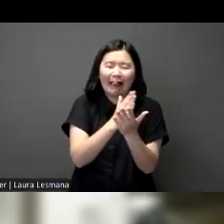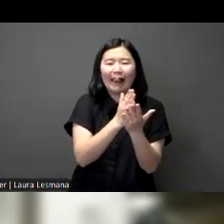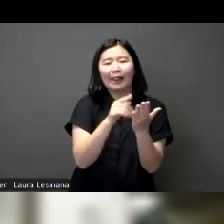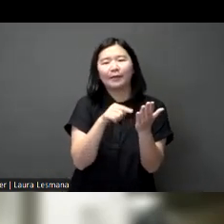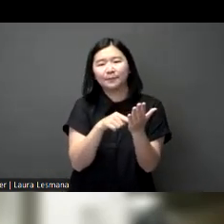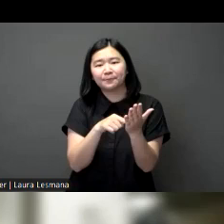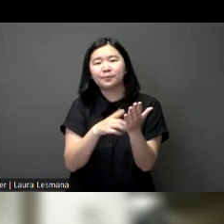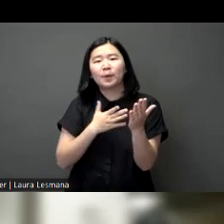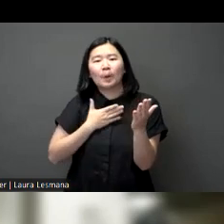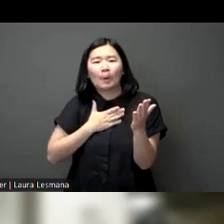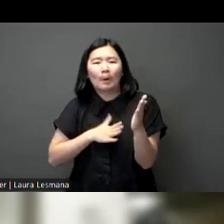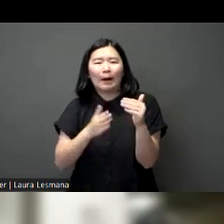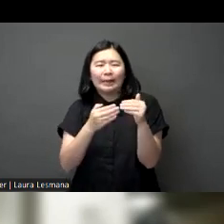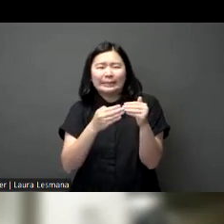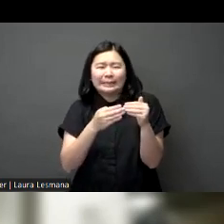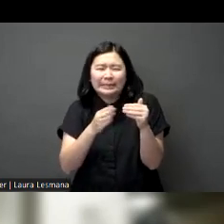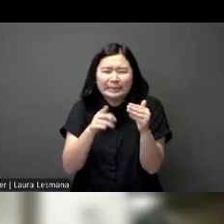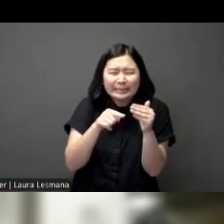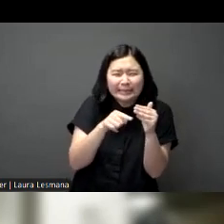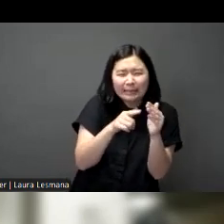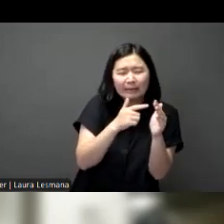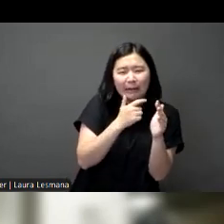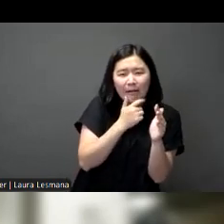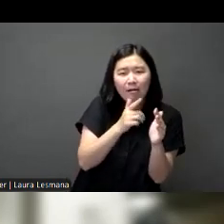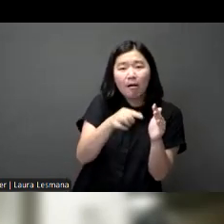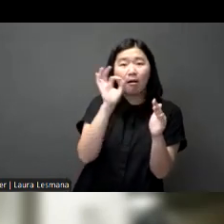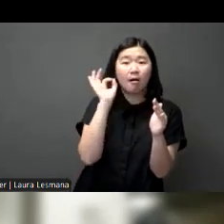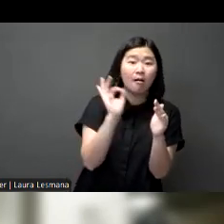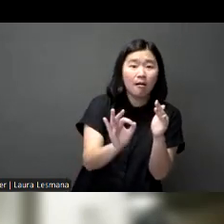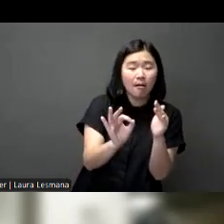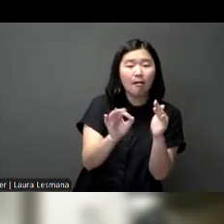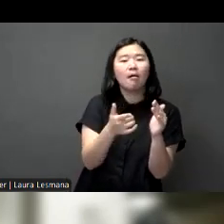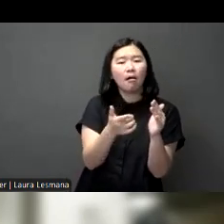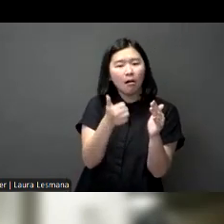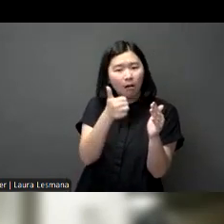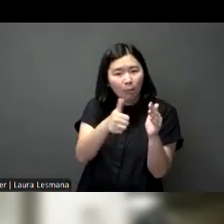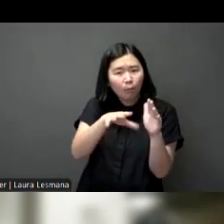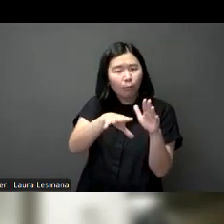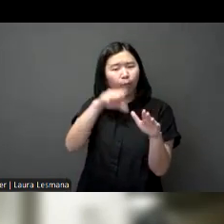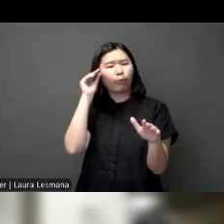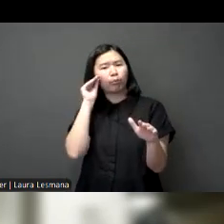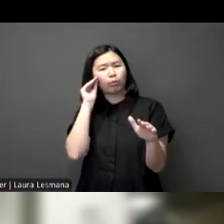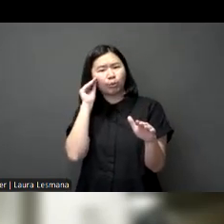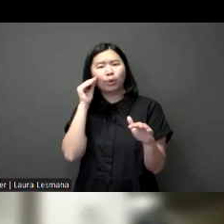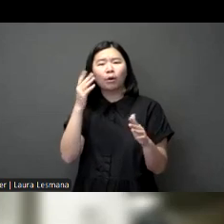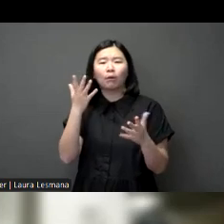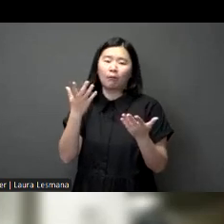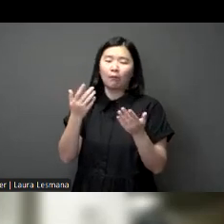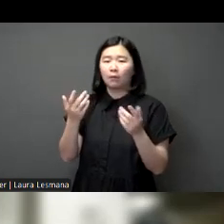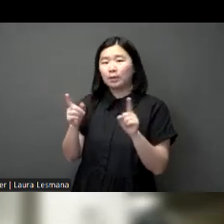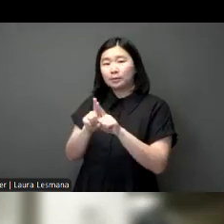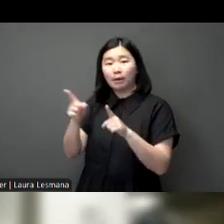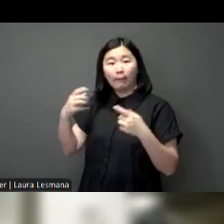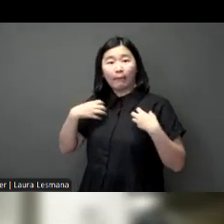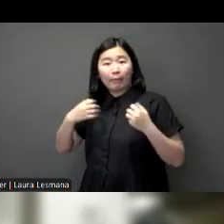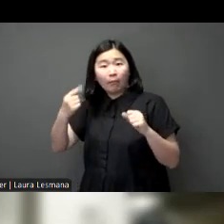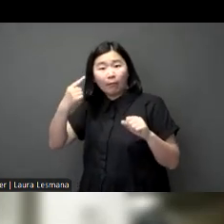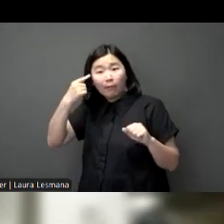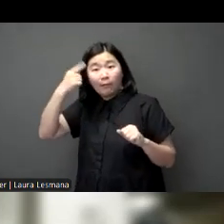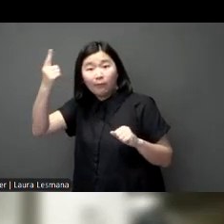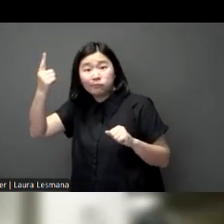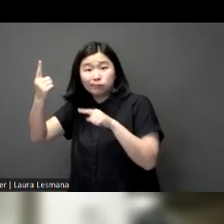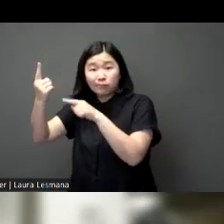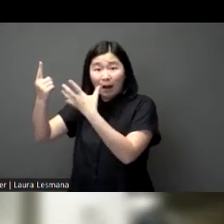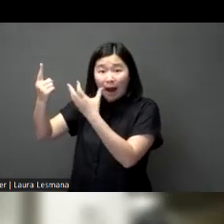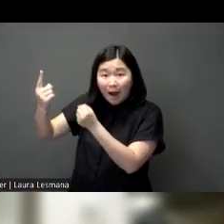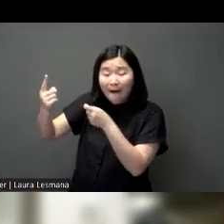estar actualizados estos programas, la ciencia, naturalmente, ¿cierto?, y las intervenciones van evolucionando y las cuales no estaban contenidas